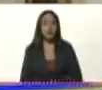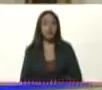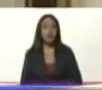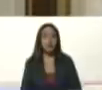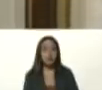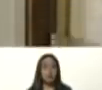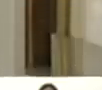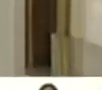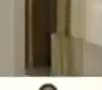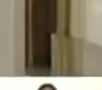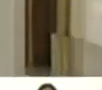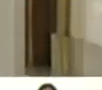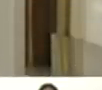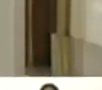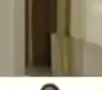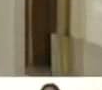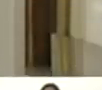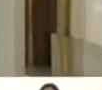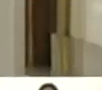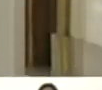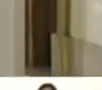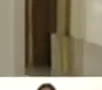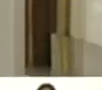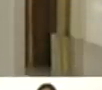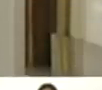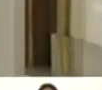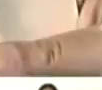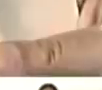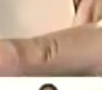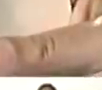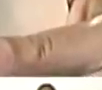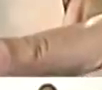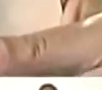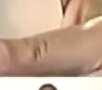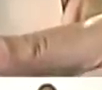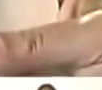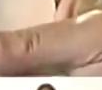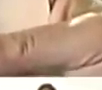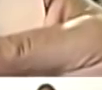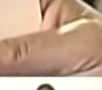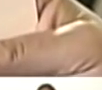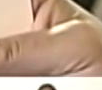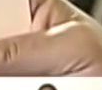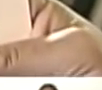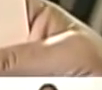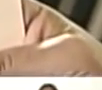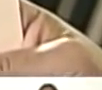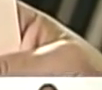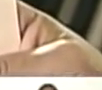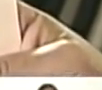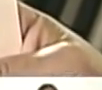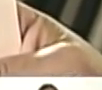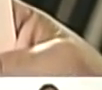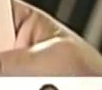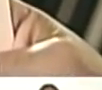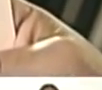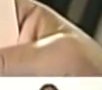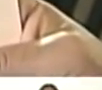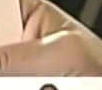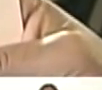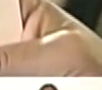el ejercicio integral Escudo Bolivariano 3, 2020, Salud Segura.